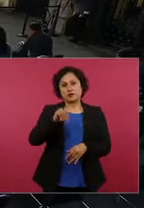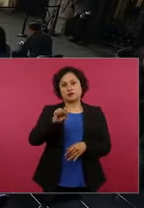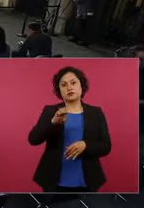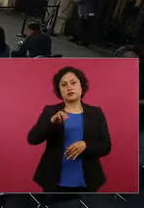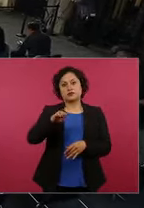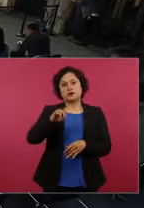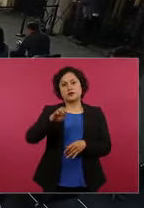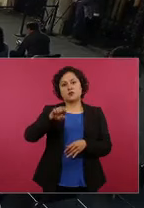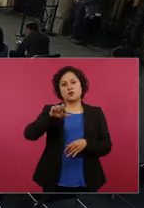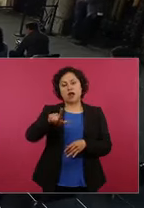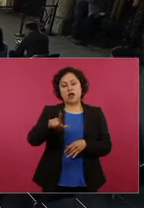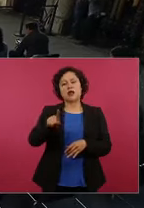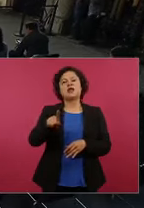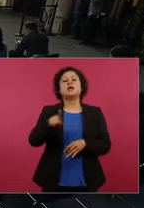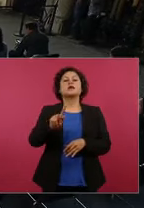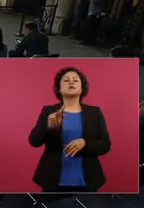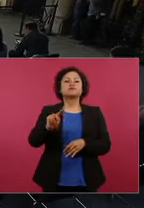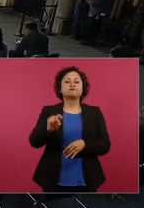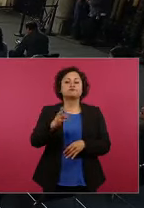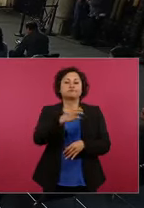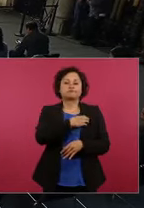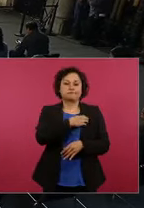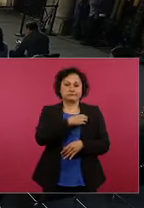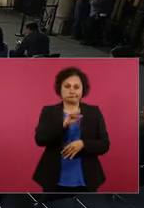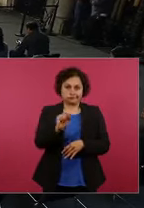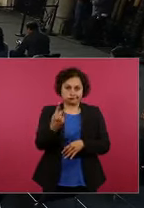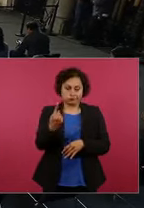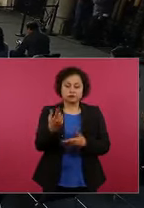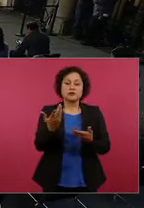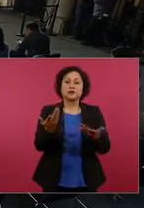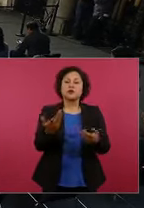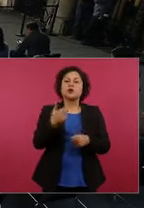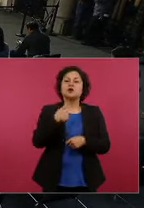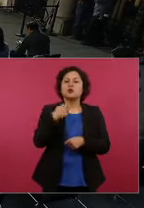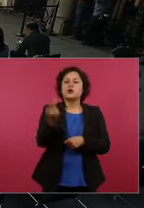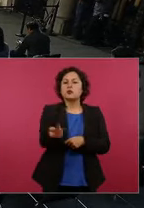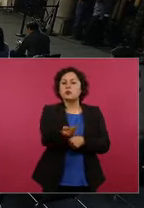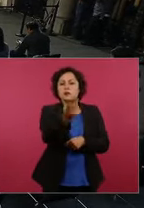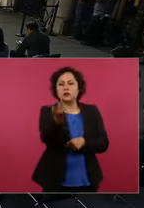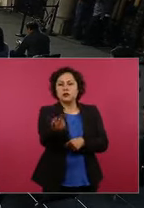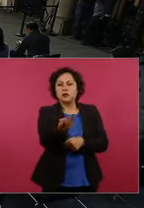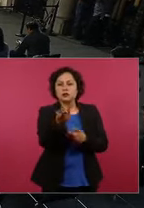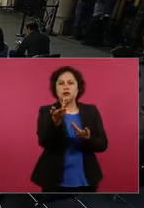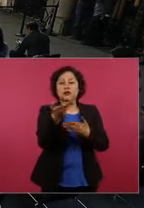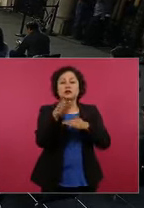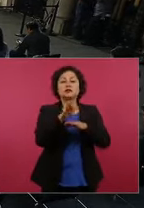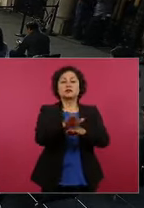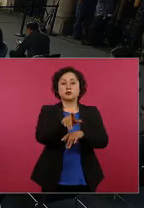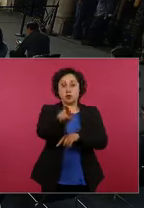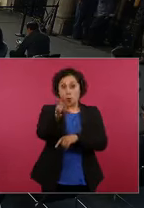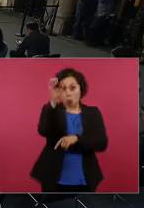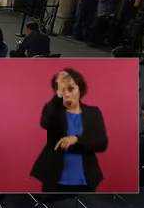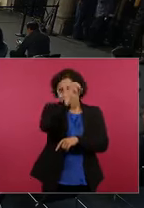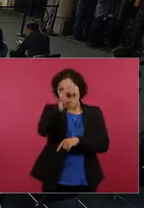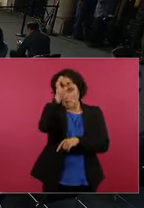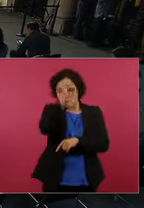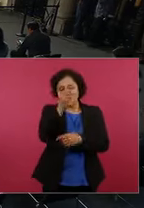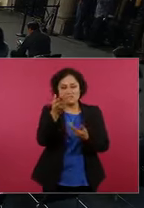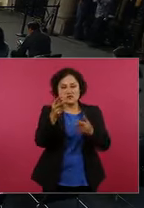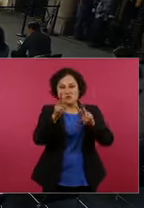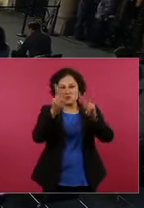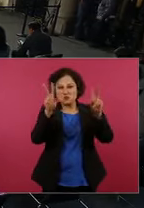21. Preguntarle, en primer lugar, qué opinión le merece que Estados Unidos